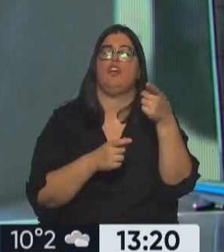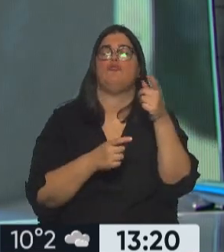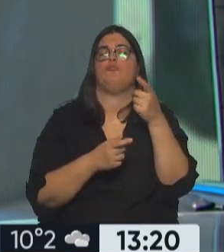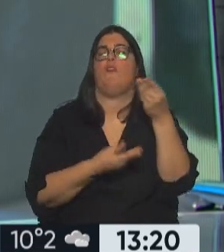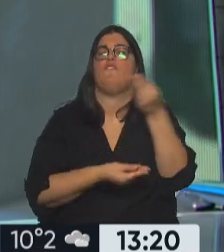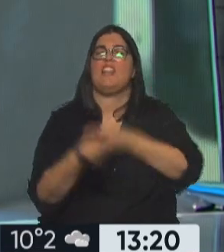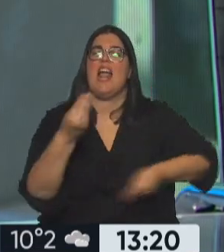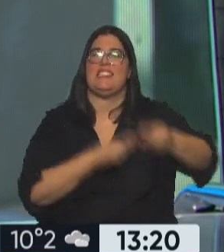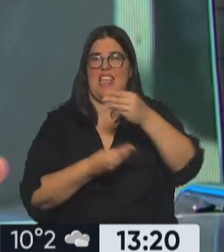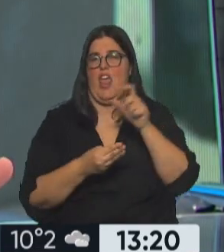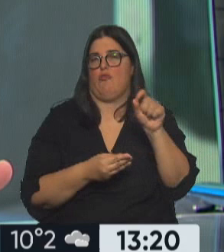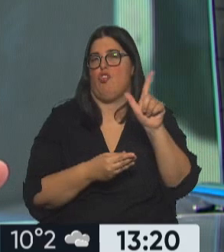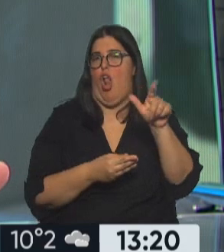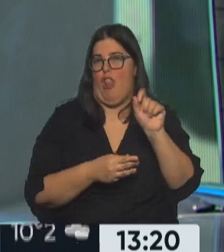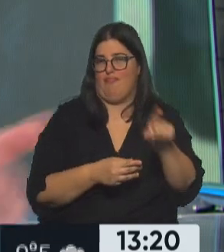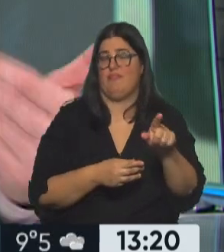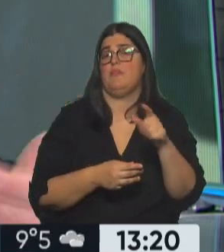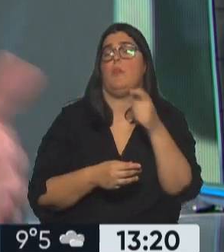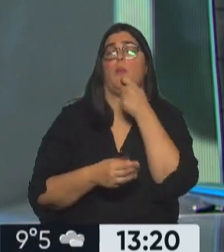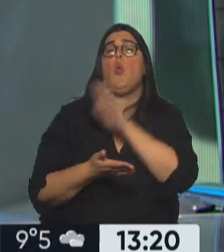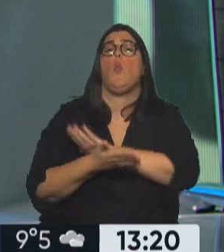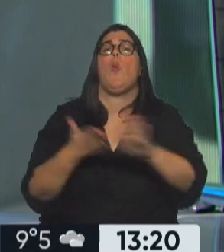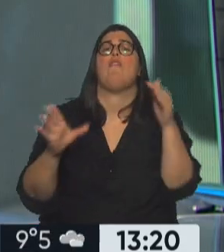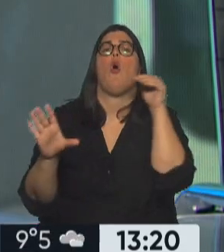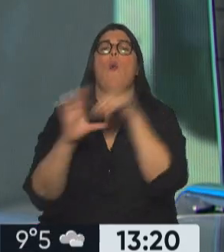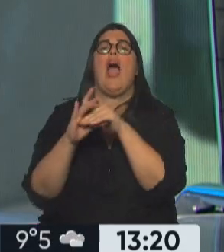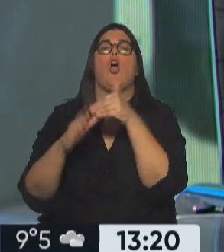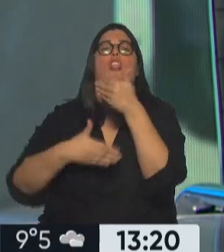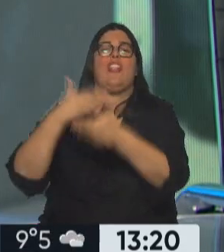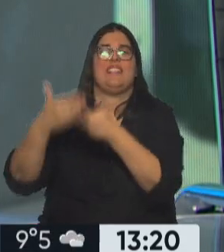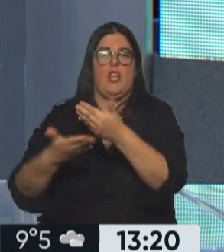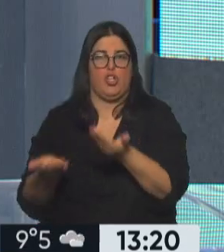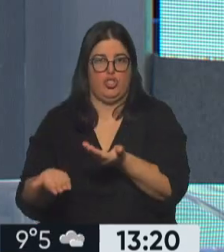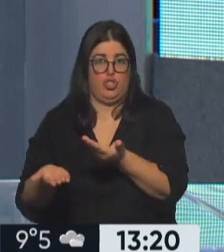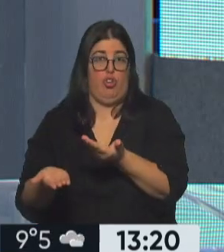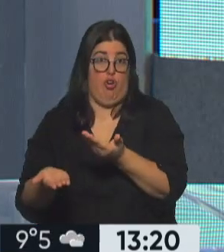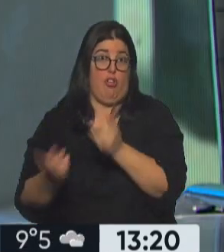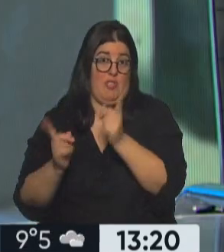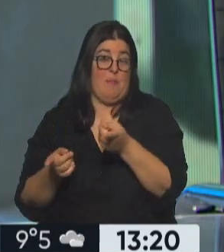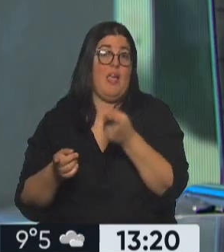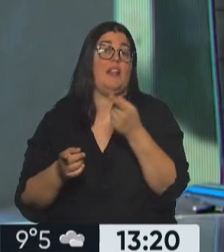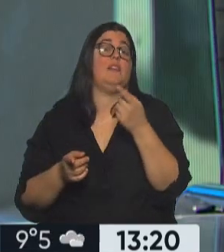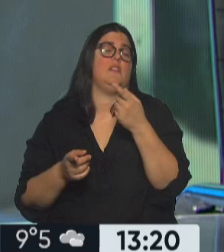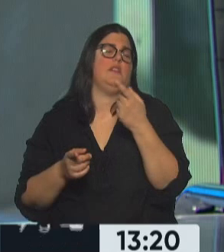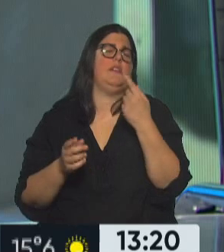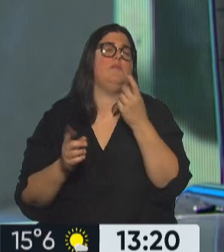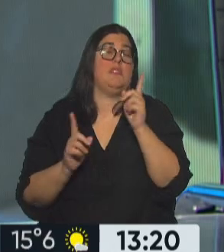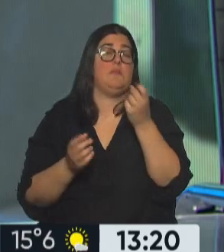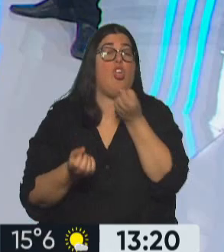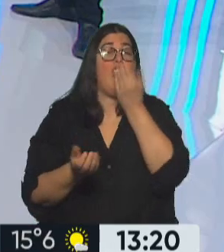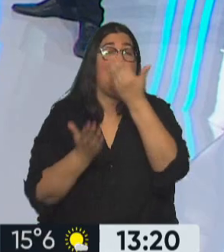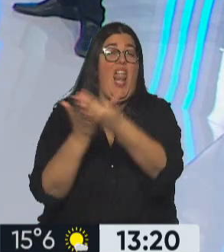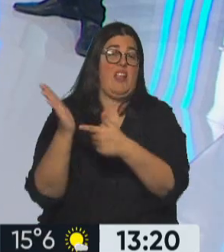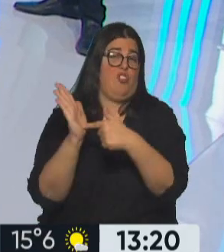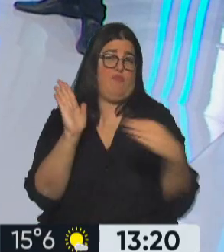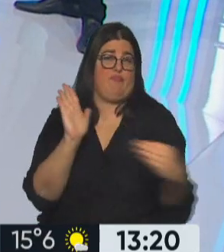ver, el nuevo Banco de Desarrollo que también está en marcha, hacen ver que esa intención está en la declaración también. Porque tiene